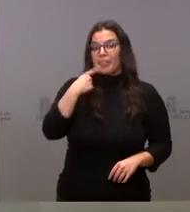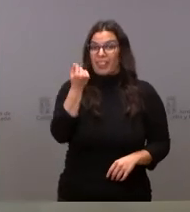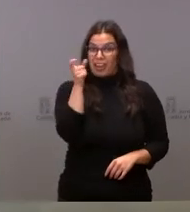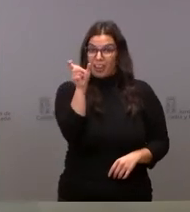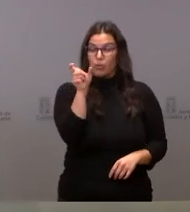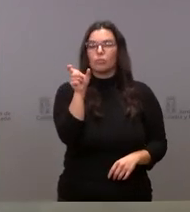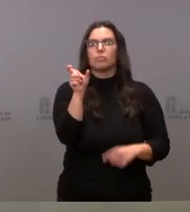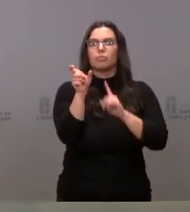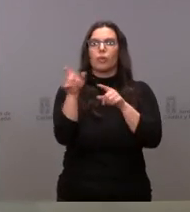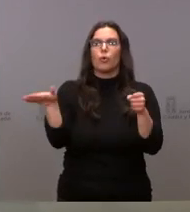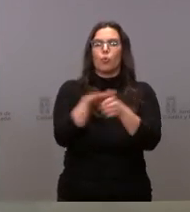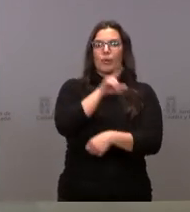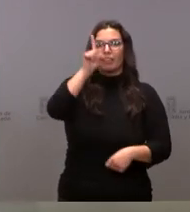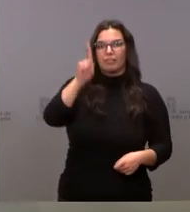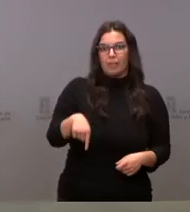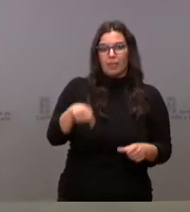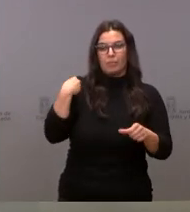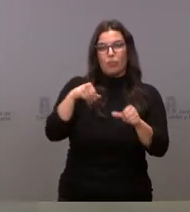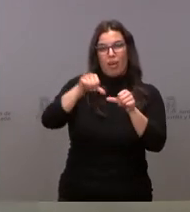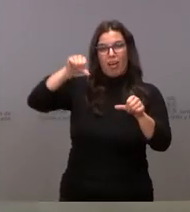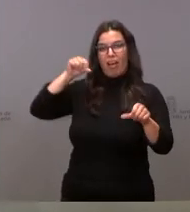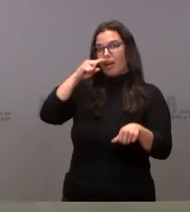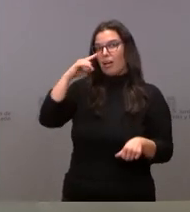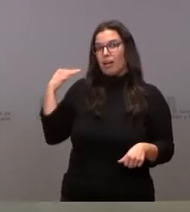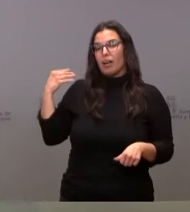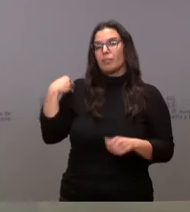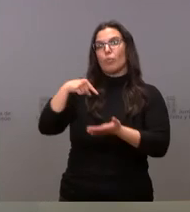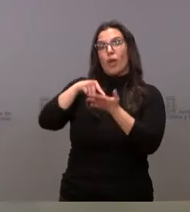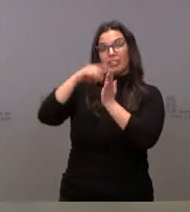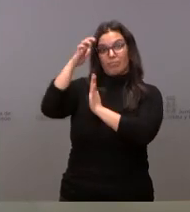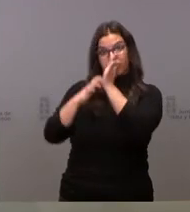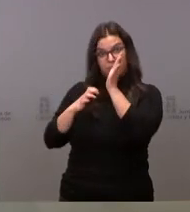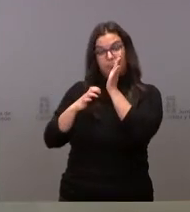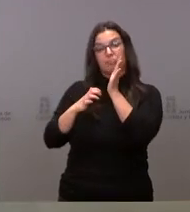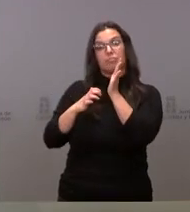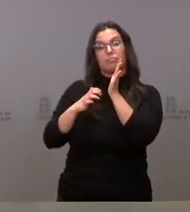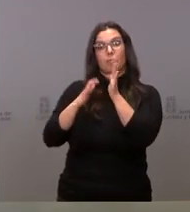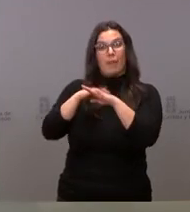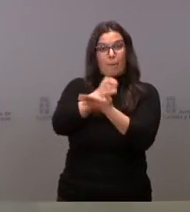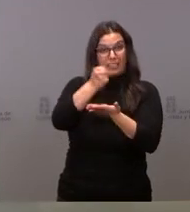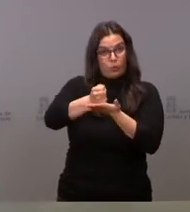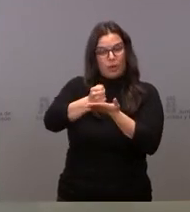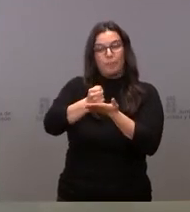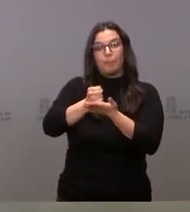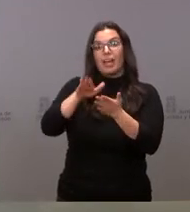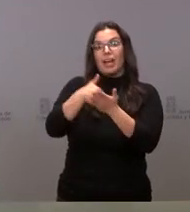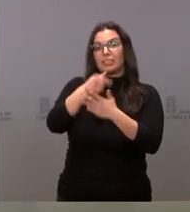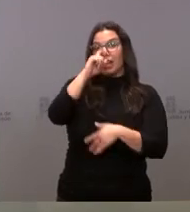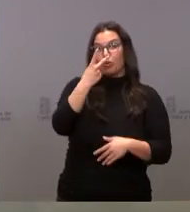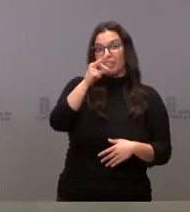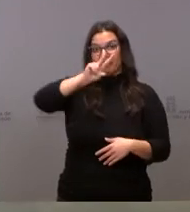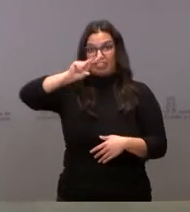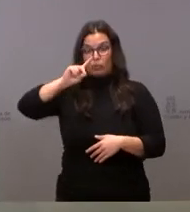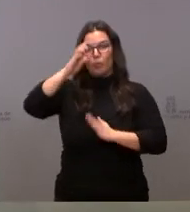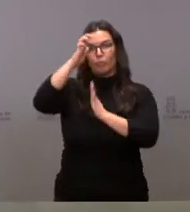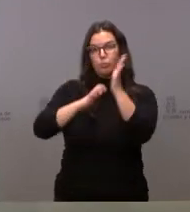financiamos lo que ha sido en los últimos años la rebaja de las tasas académicas hasta el año 2021 o la rebaja de